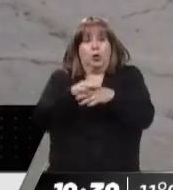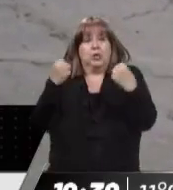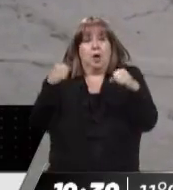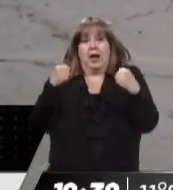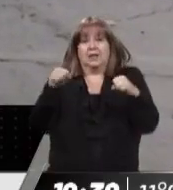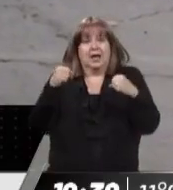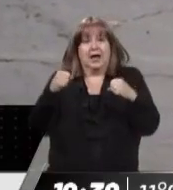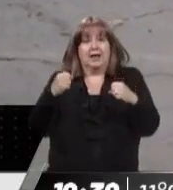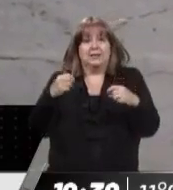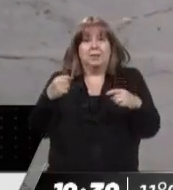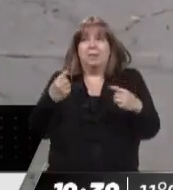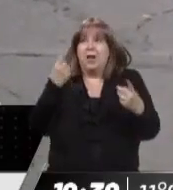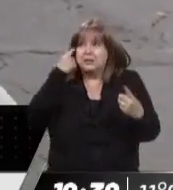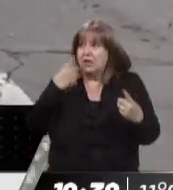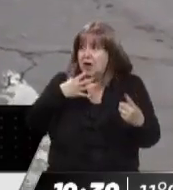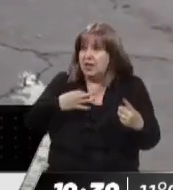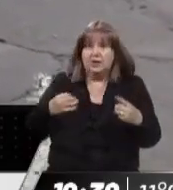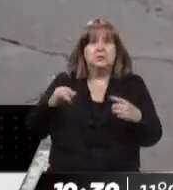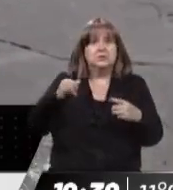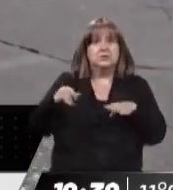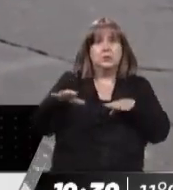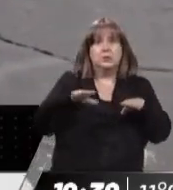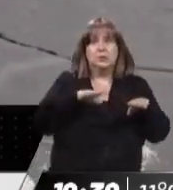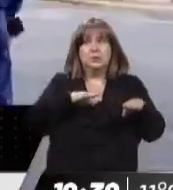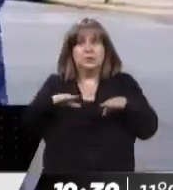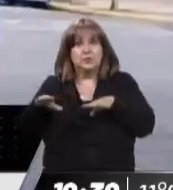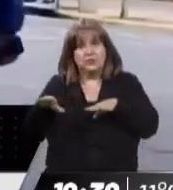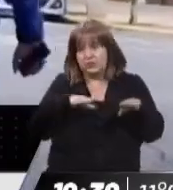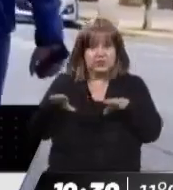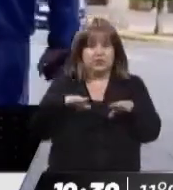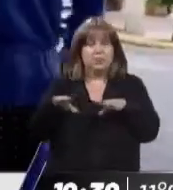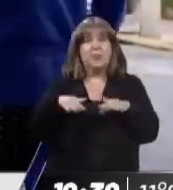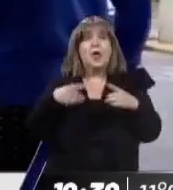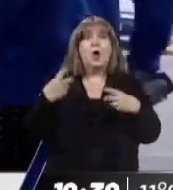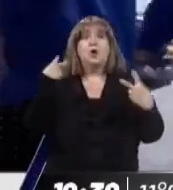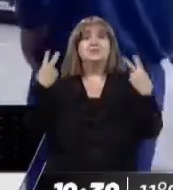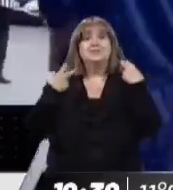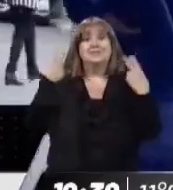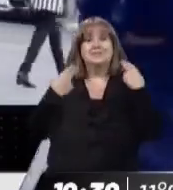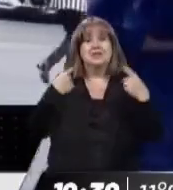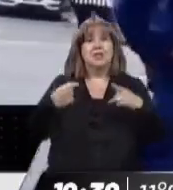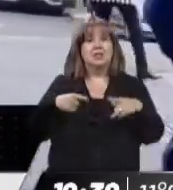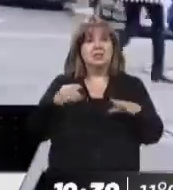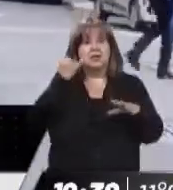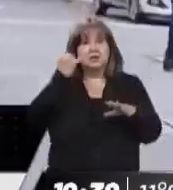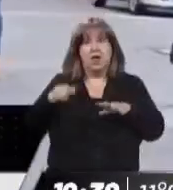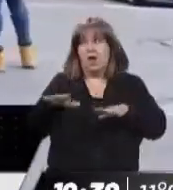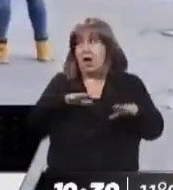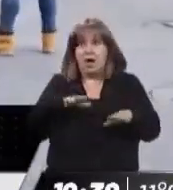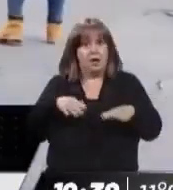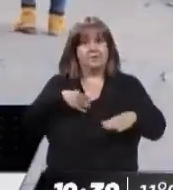que recién veíamos otra de las imágenes de un estilista Que obviamente tuvo que salir de su peluquería por el fuerte sismo por el fuerte terremoto